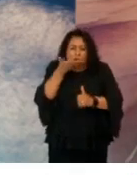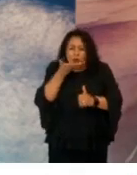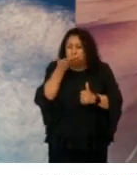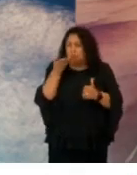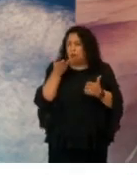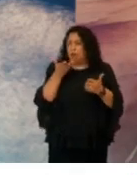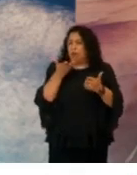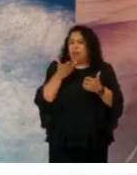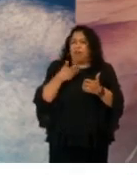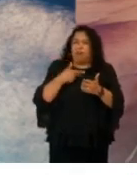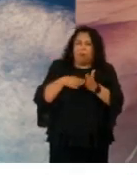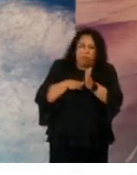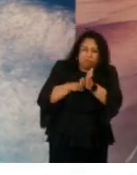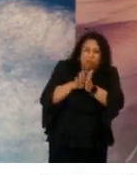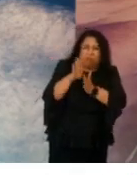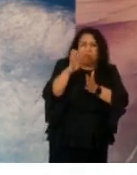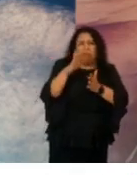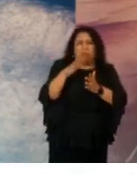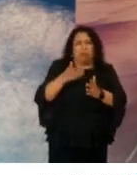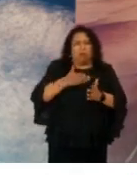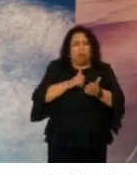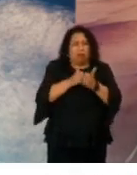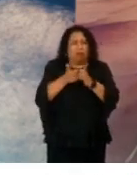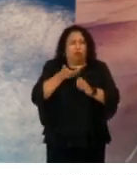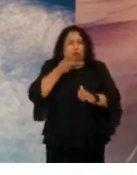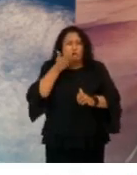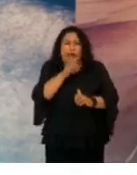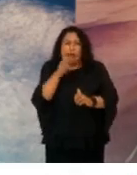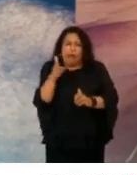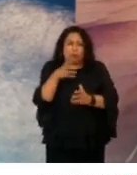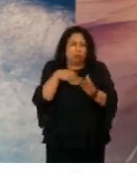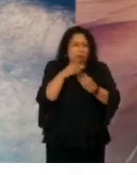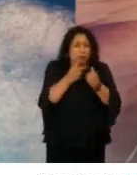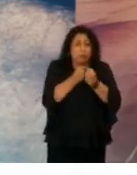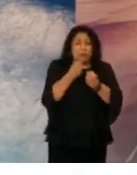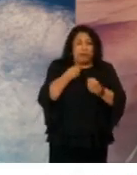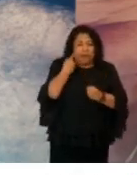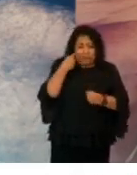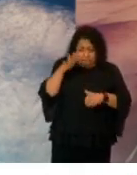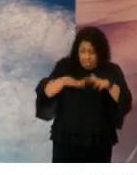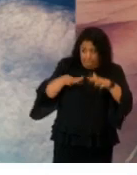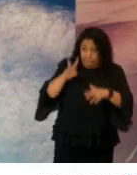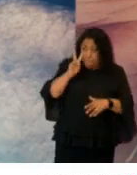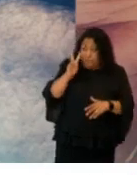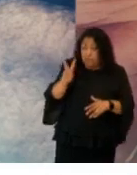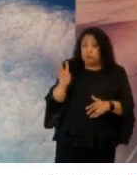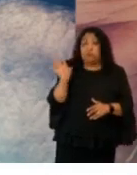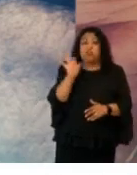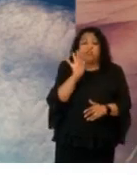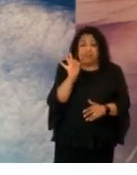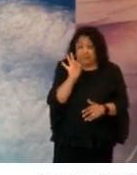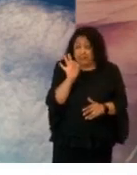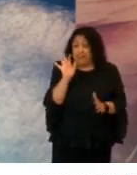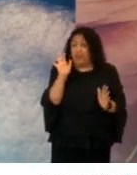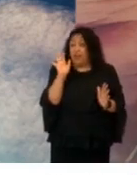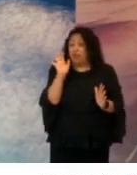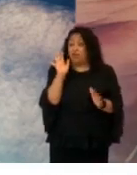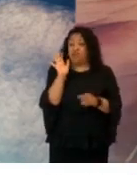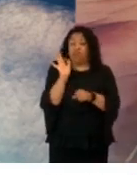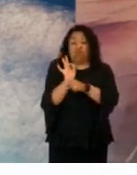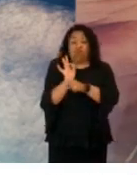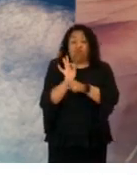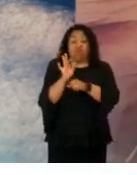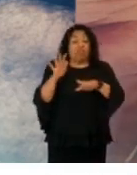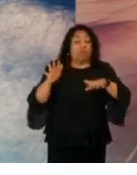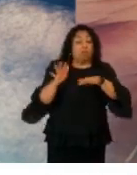mitigación, resiliencia climática, negociaciones en torno a la sostenibilidad. Y algunas veces te das cuenta de que él puede ser súper abanderado de